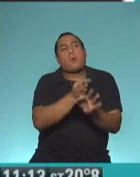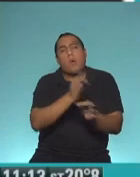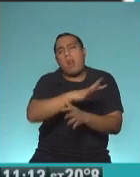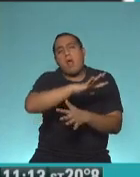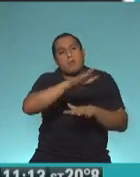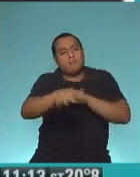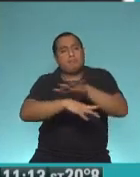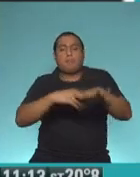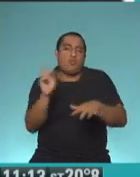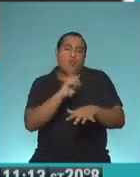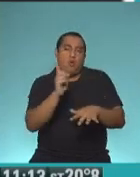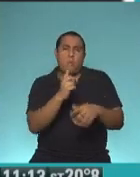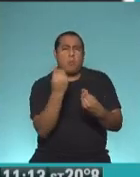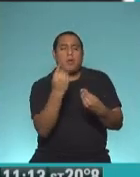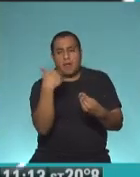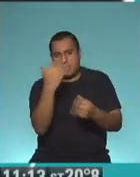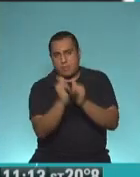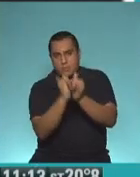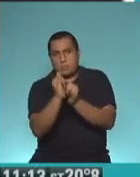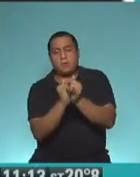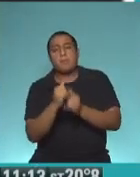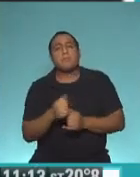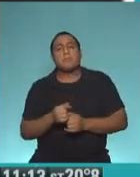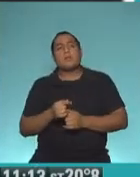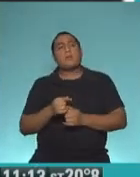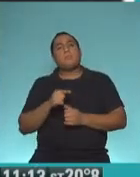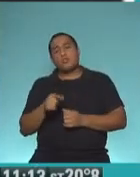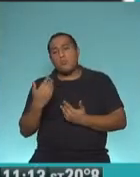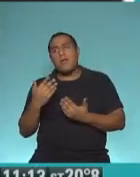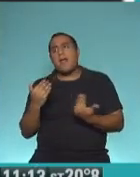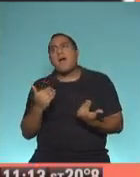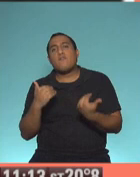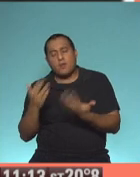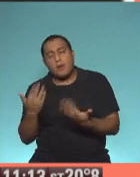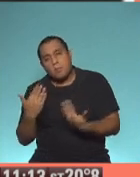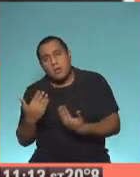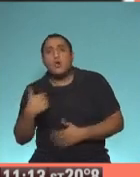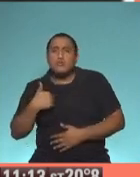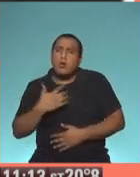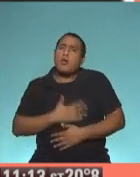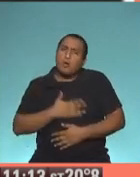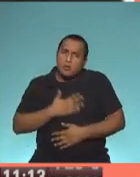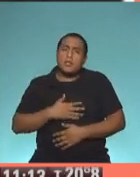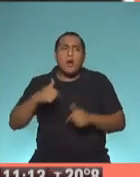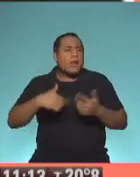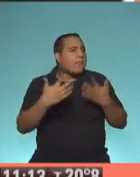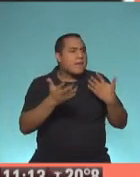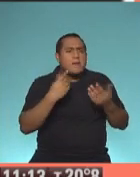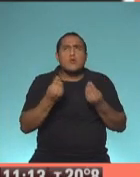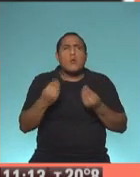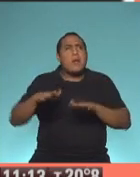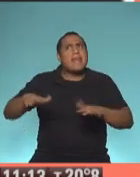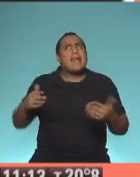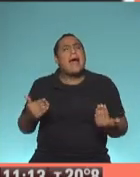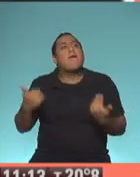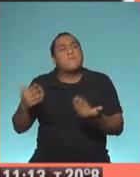y ahora te cuento por qué, puedan empezar a respirar y a salir. Yo me alegro que estemos discutiendo cómo sacar a los